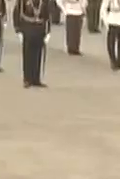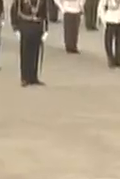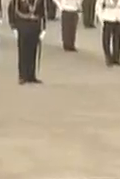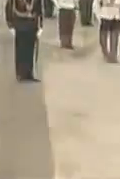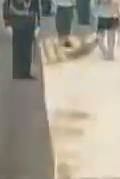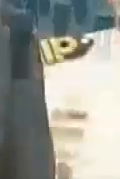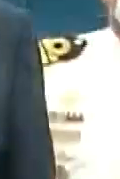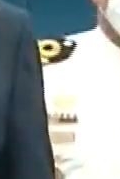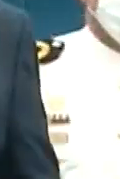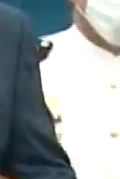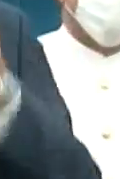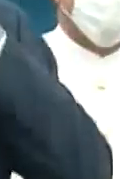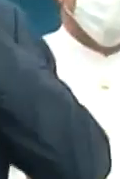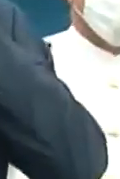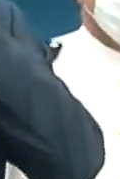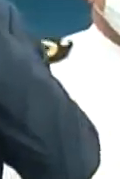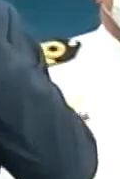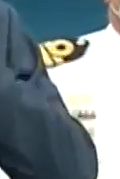Tenientes.